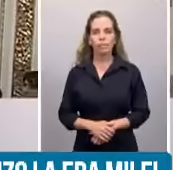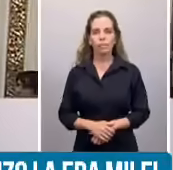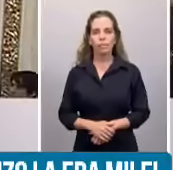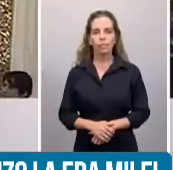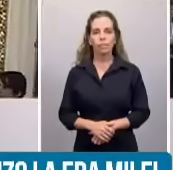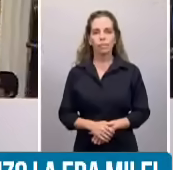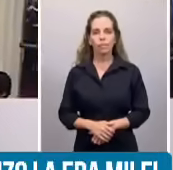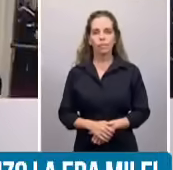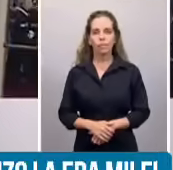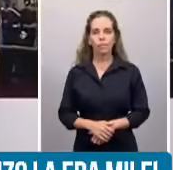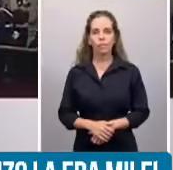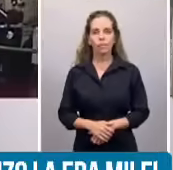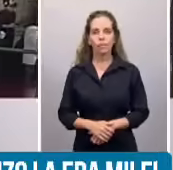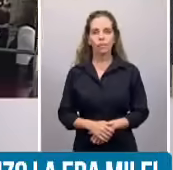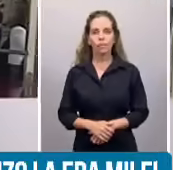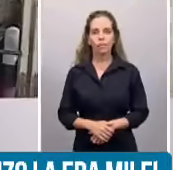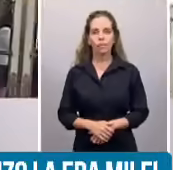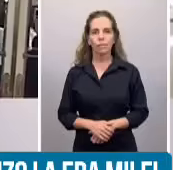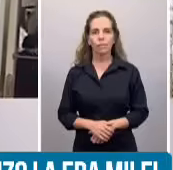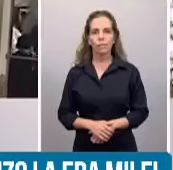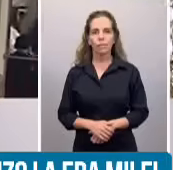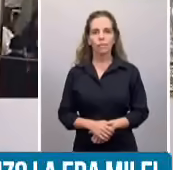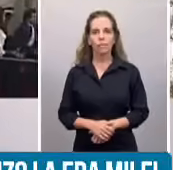impugnar lo que está diciendo Aguilar, pero digamos, yo creo que